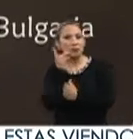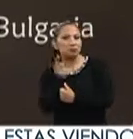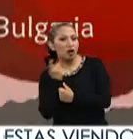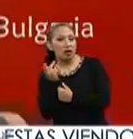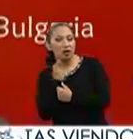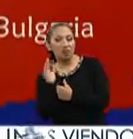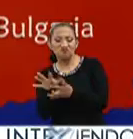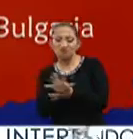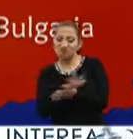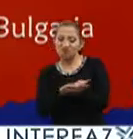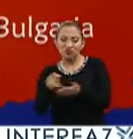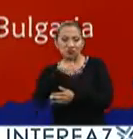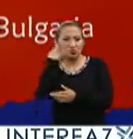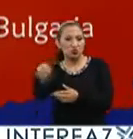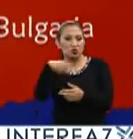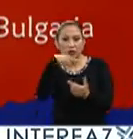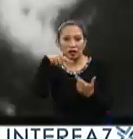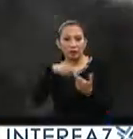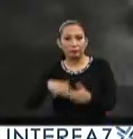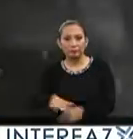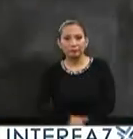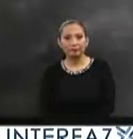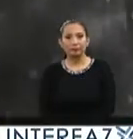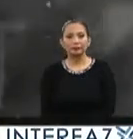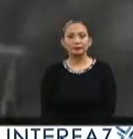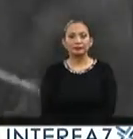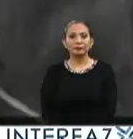políticas que devastaron esas regiones.